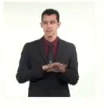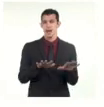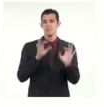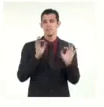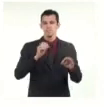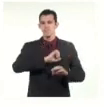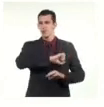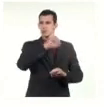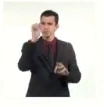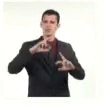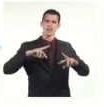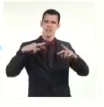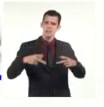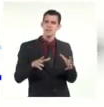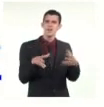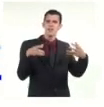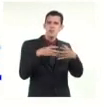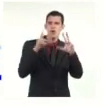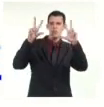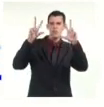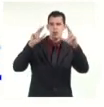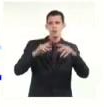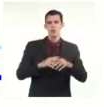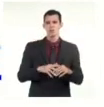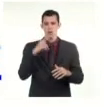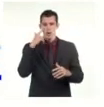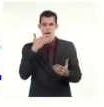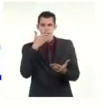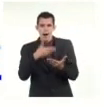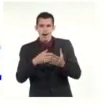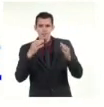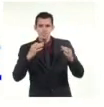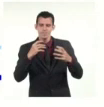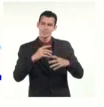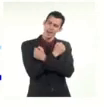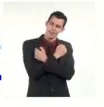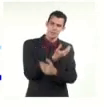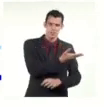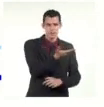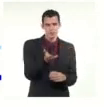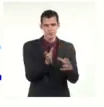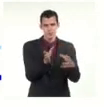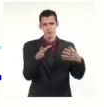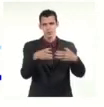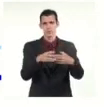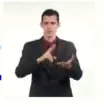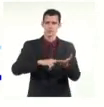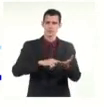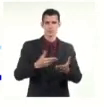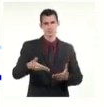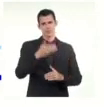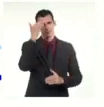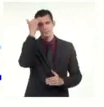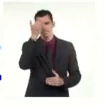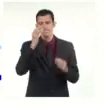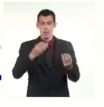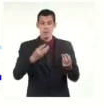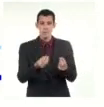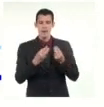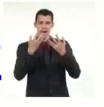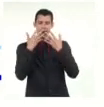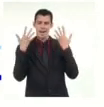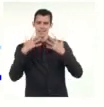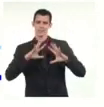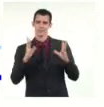para el voleibol masculino de forma impresionante. Abrazos para todo el equipo. Gracias por ese alegrón que